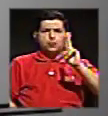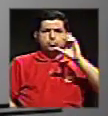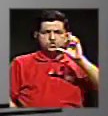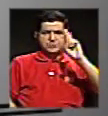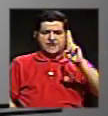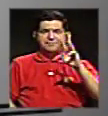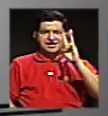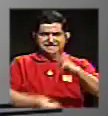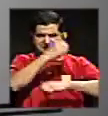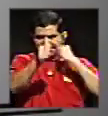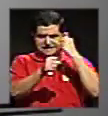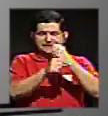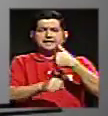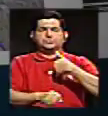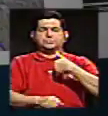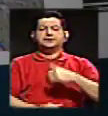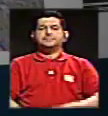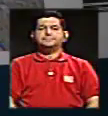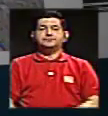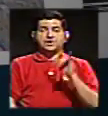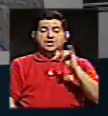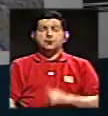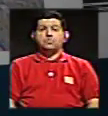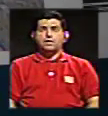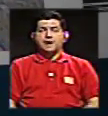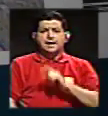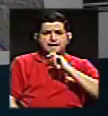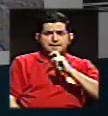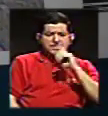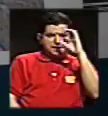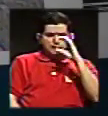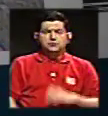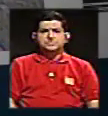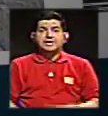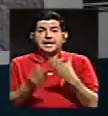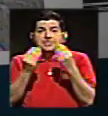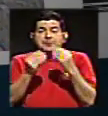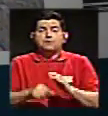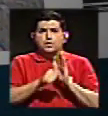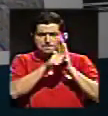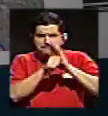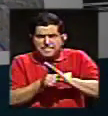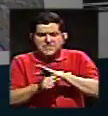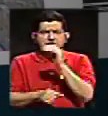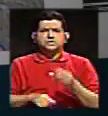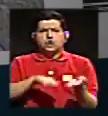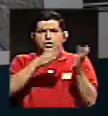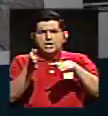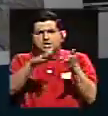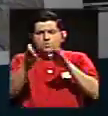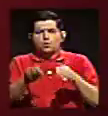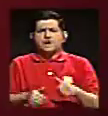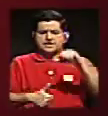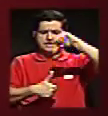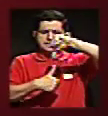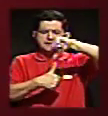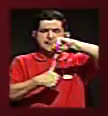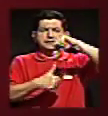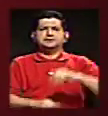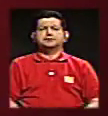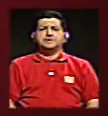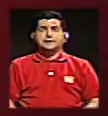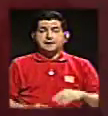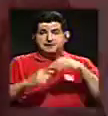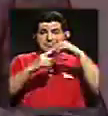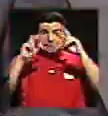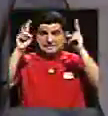que cumple se años y también la minería siembra terror represión y Muerte en Centroamérica estos son los principales temas